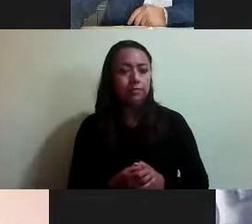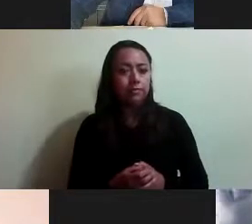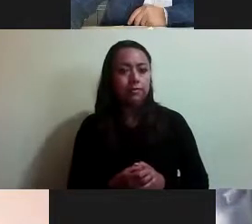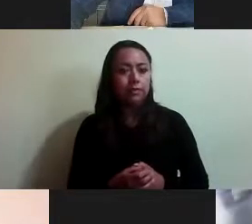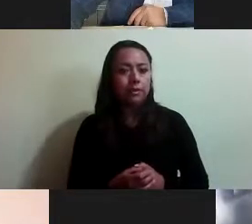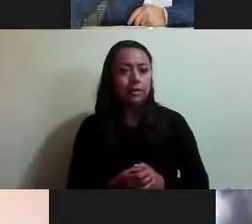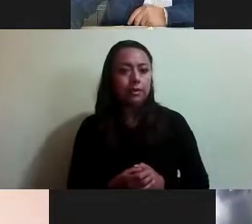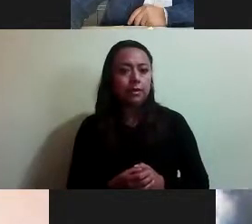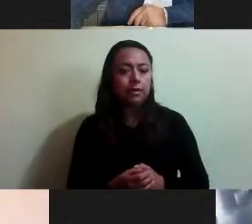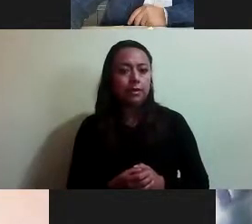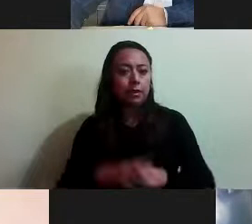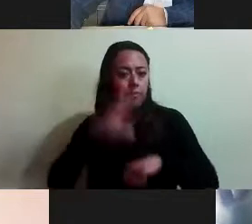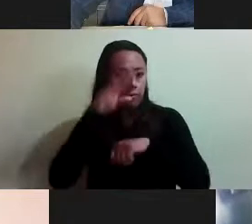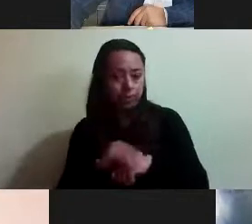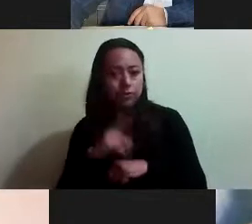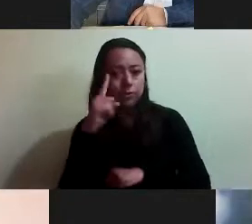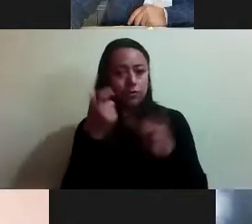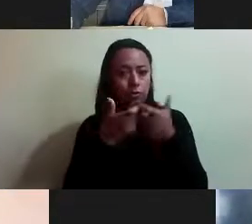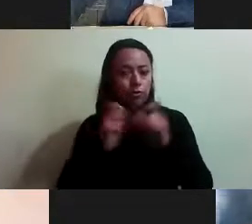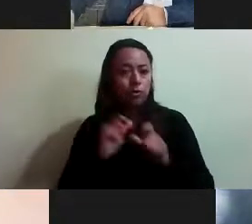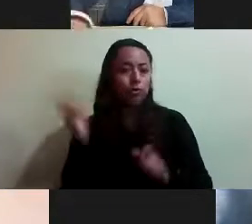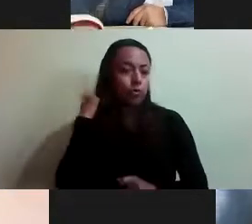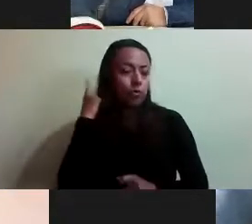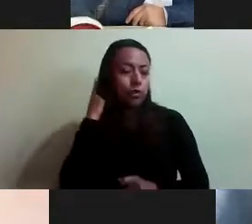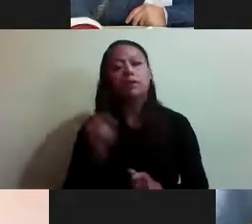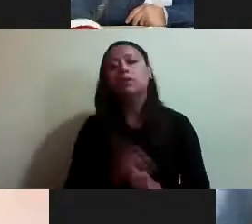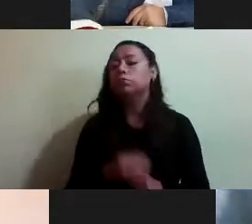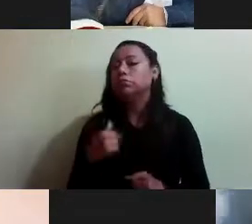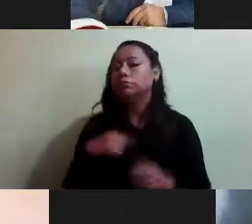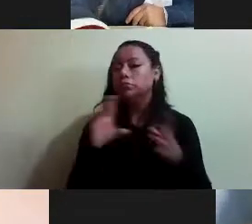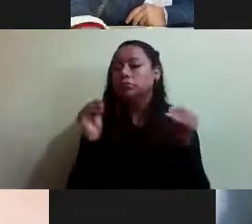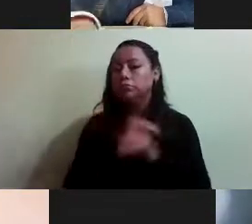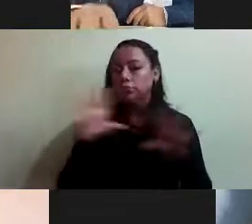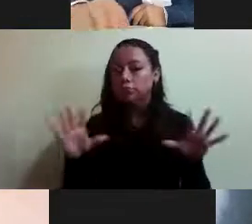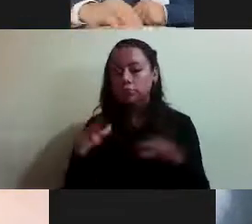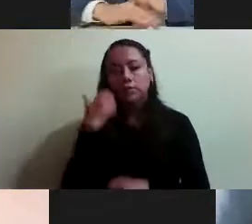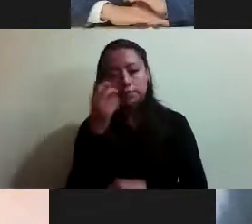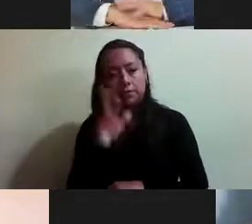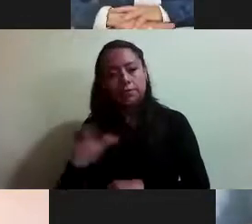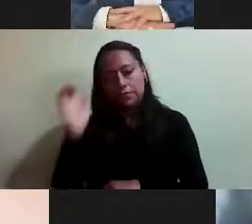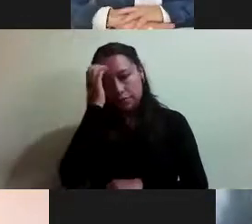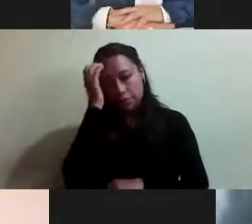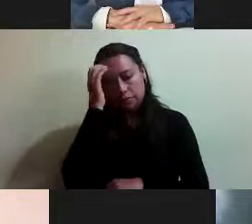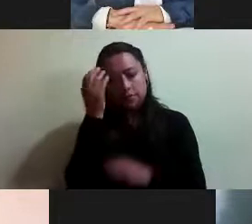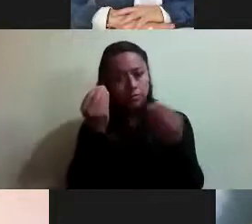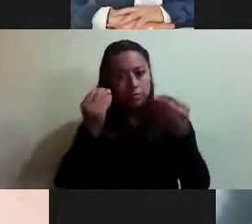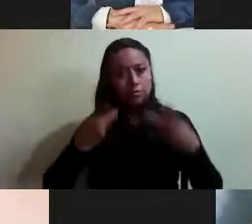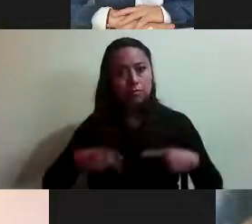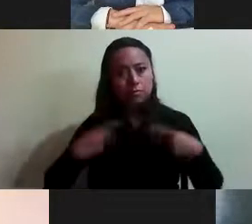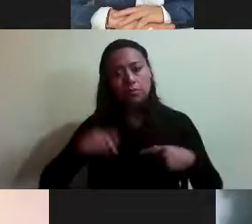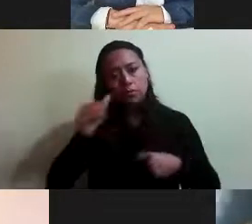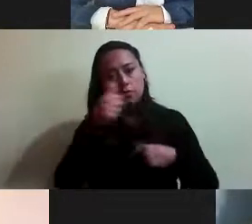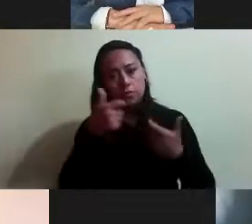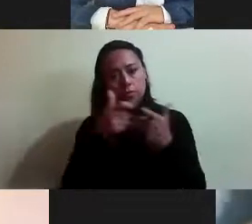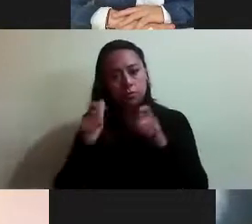concesión de una fuerza política. Lo dejo claro, y además quiero reconocer a muchos personajes de otros partidos que